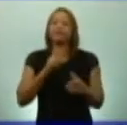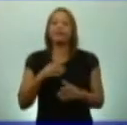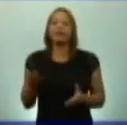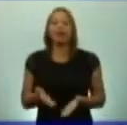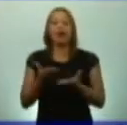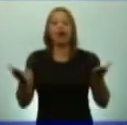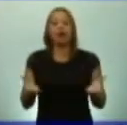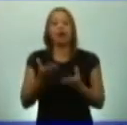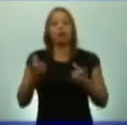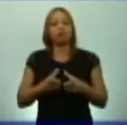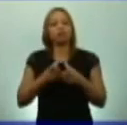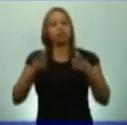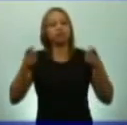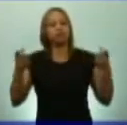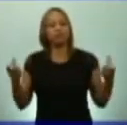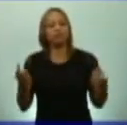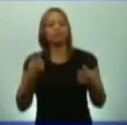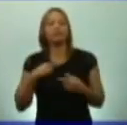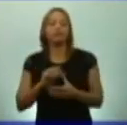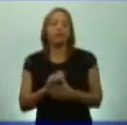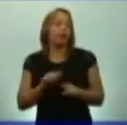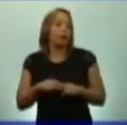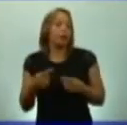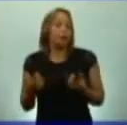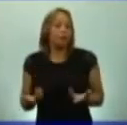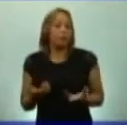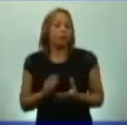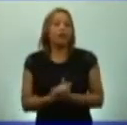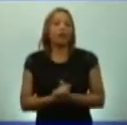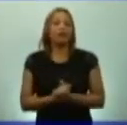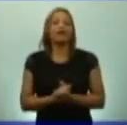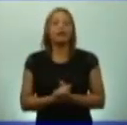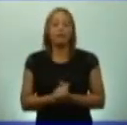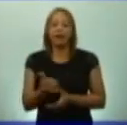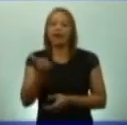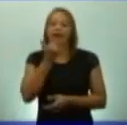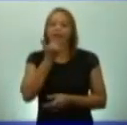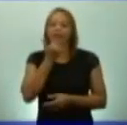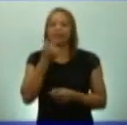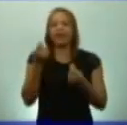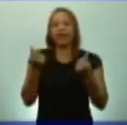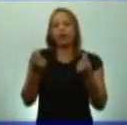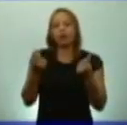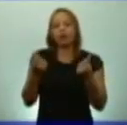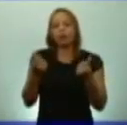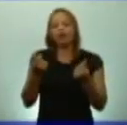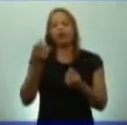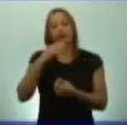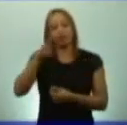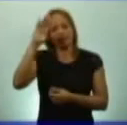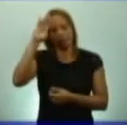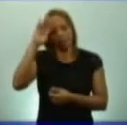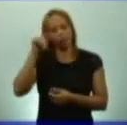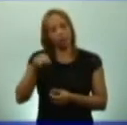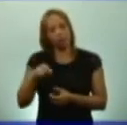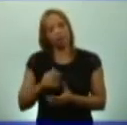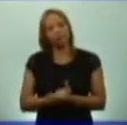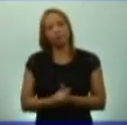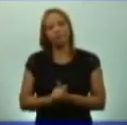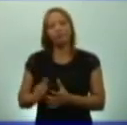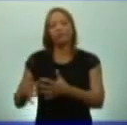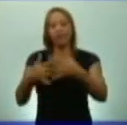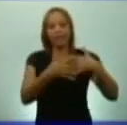aumentaron considerablemente, sobre todo para afectar la economía de nuestro país. Estados